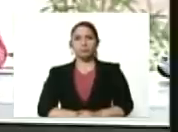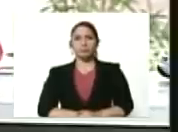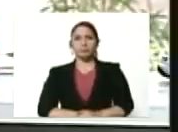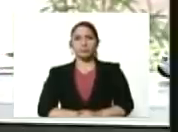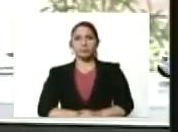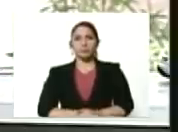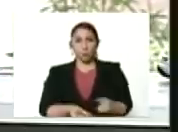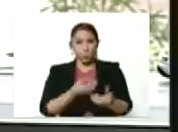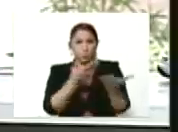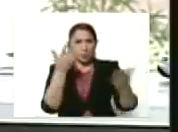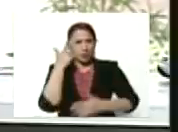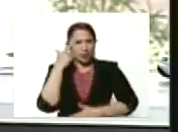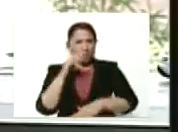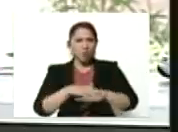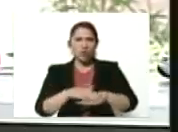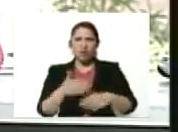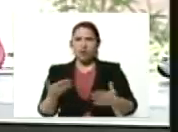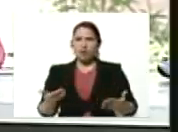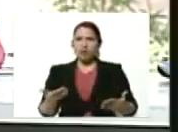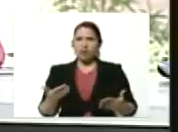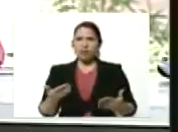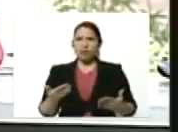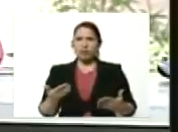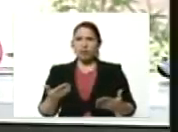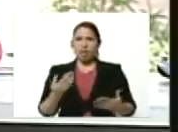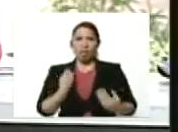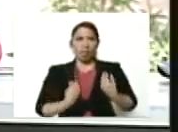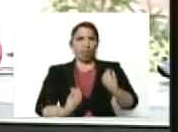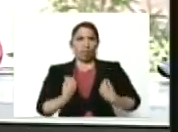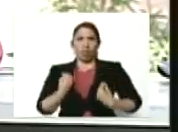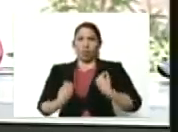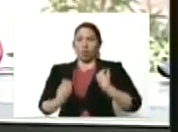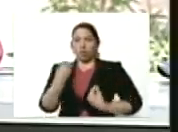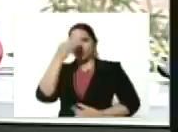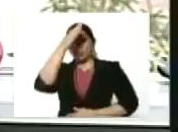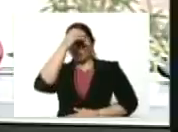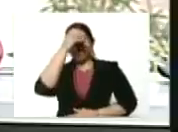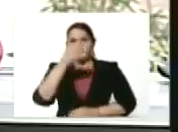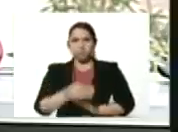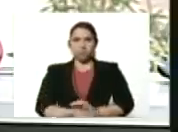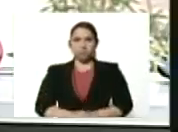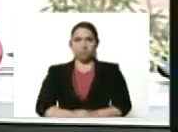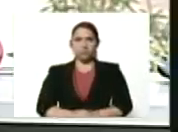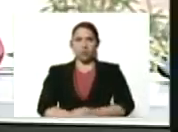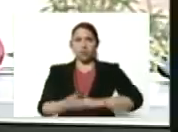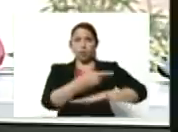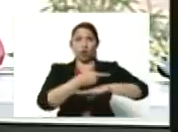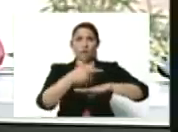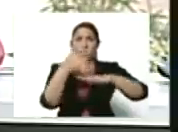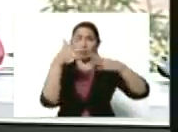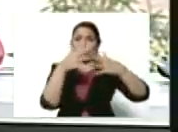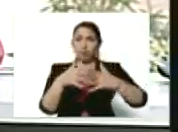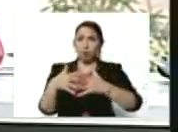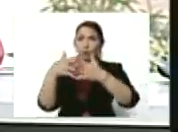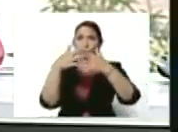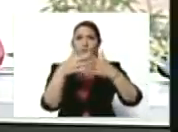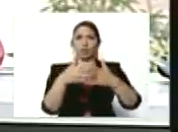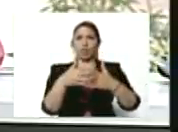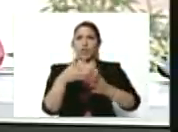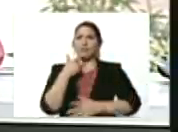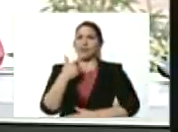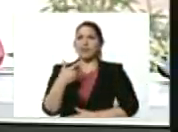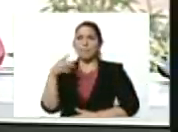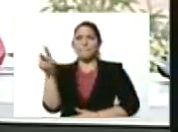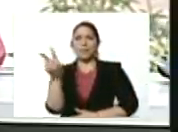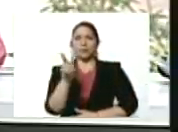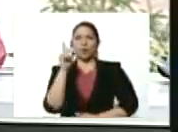¿Ustedes saben por qué? Por la desesperación de Donald Trump y el gobierno de Estados Unidos, que decía que en Venezuela